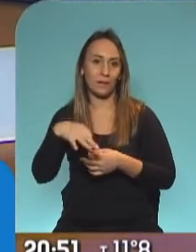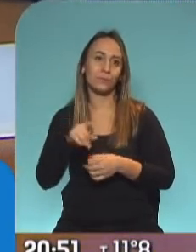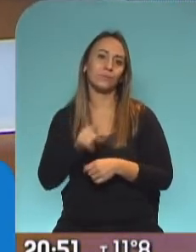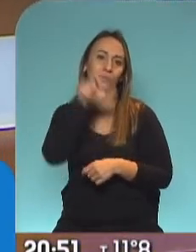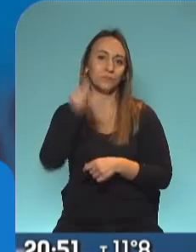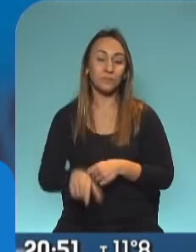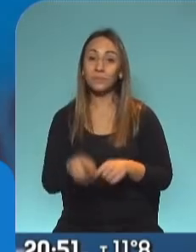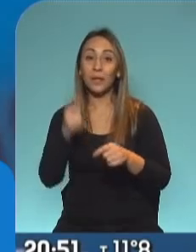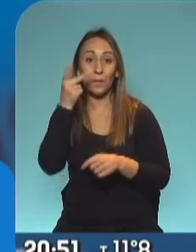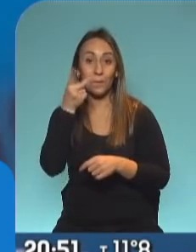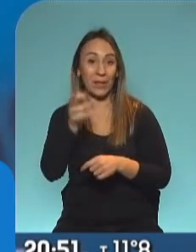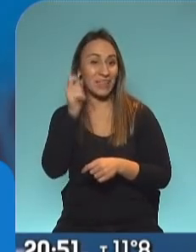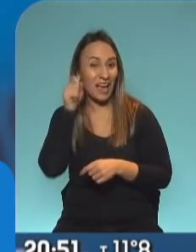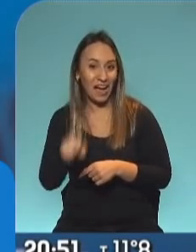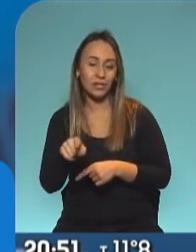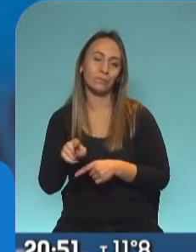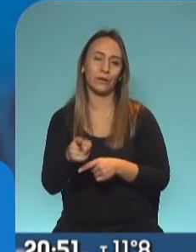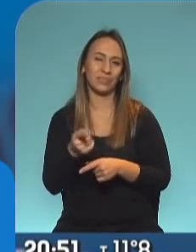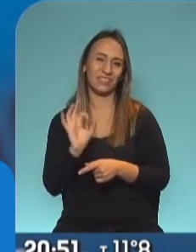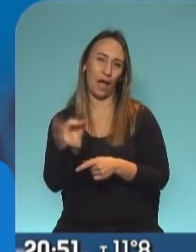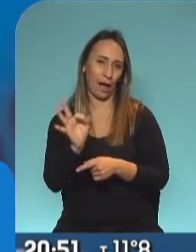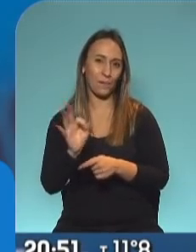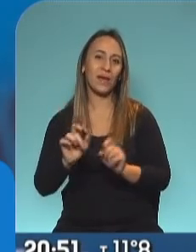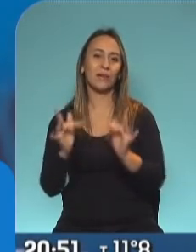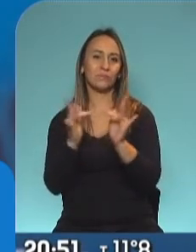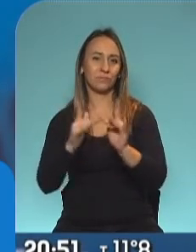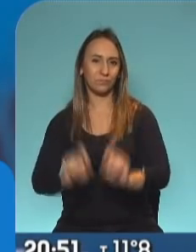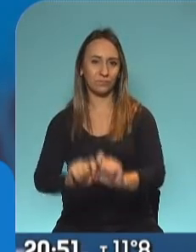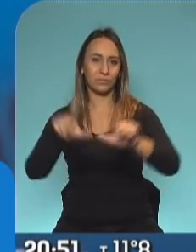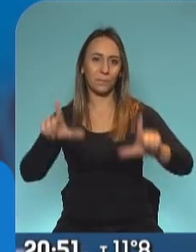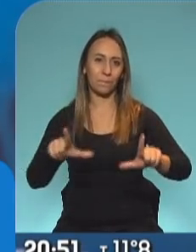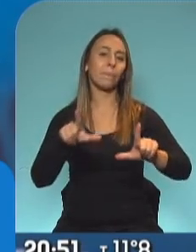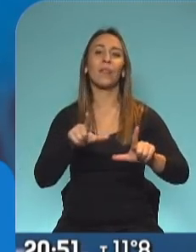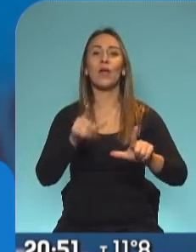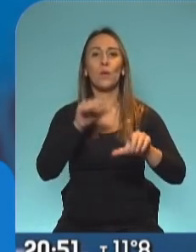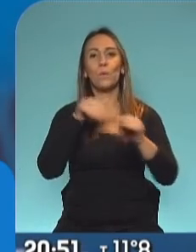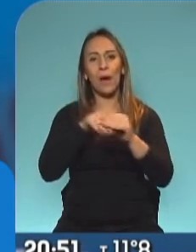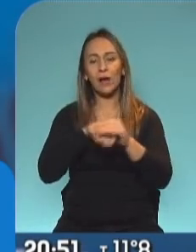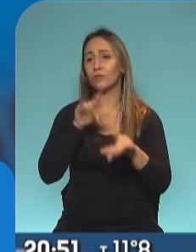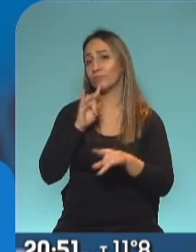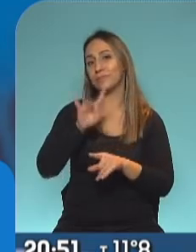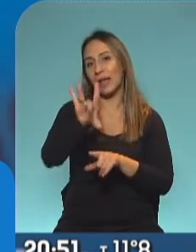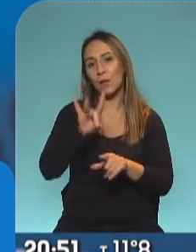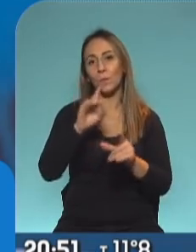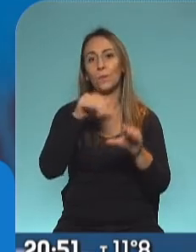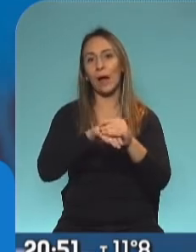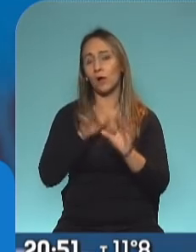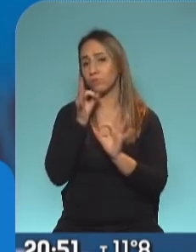persona de 20 años están cancheros para hacerlo, pueden meterse en las páginas de los bancos, elegir un banco,